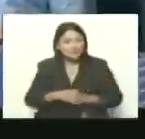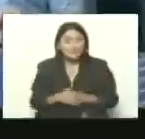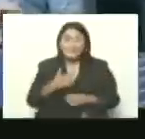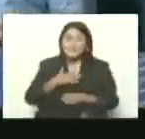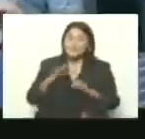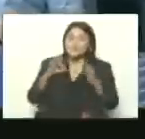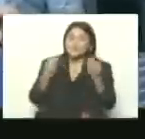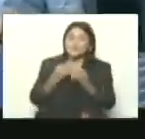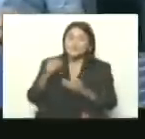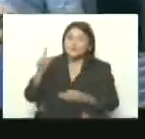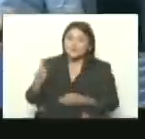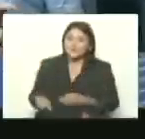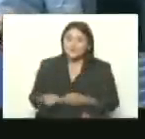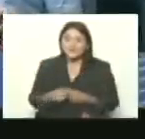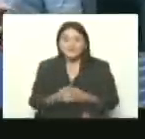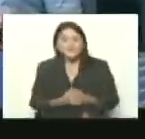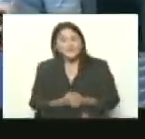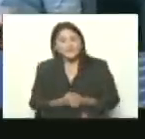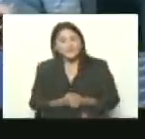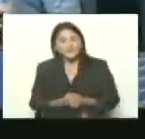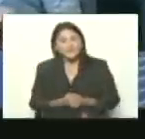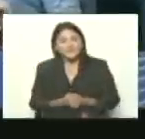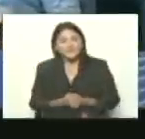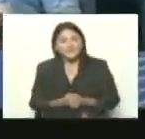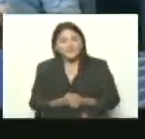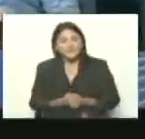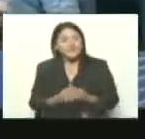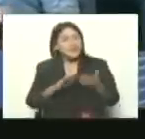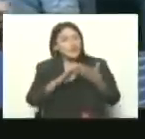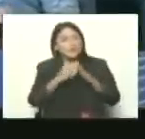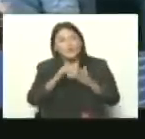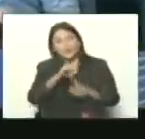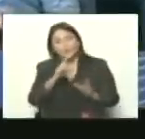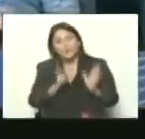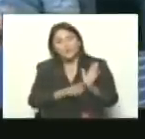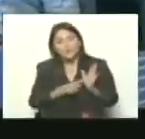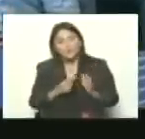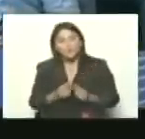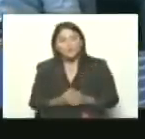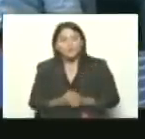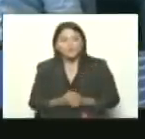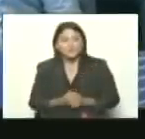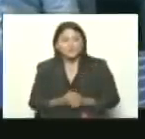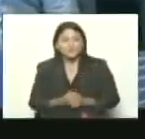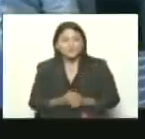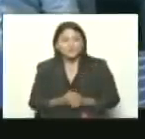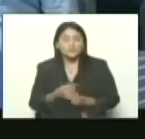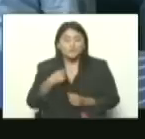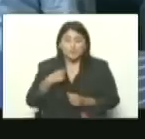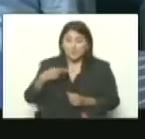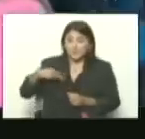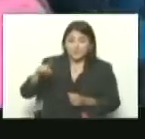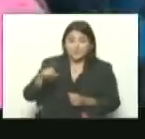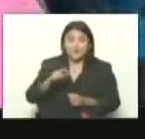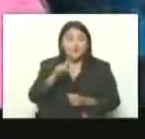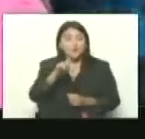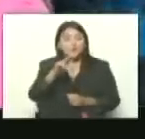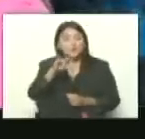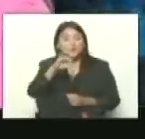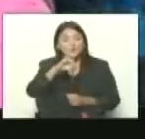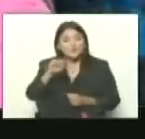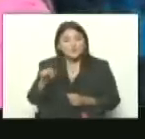familia. Mira, voy a hablar un rato aquí. Y a toda la comunidad. Excelente. Voy para allá a hablar con Luis José. Tengo invitado a Luis